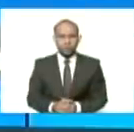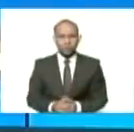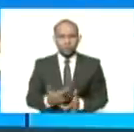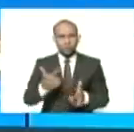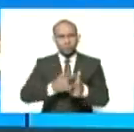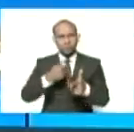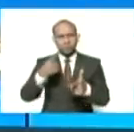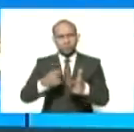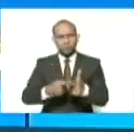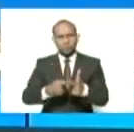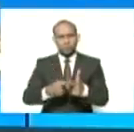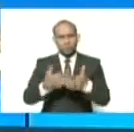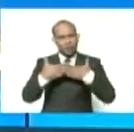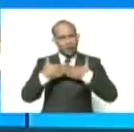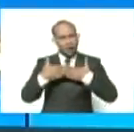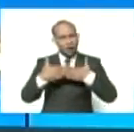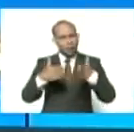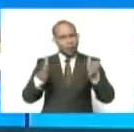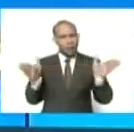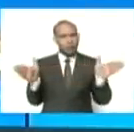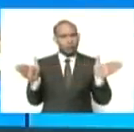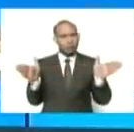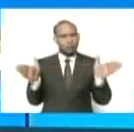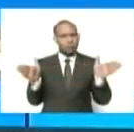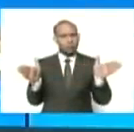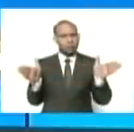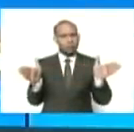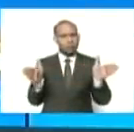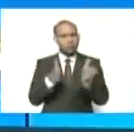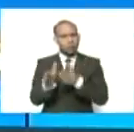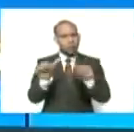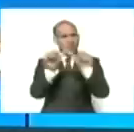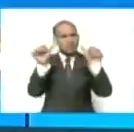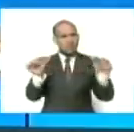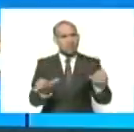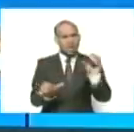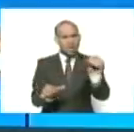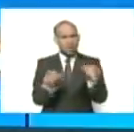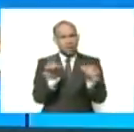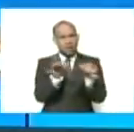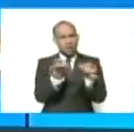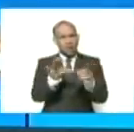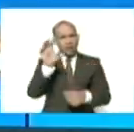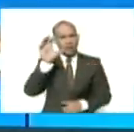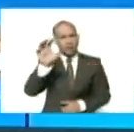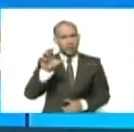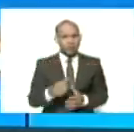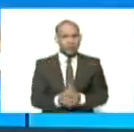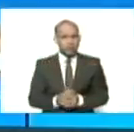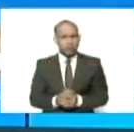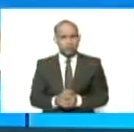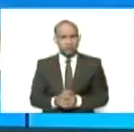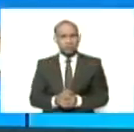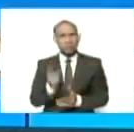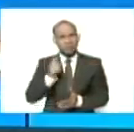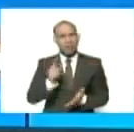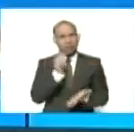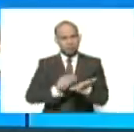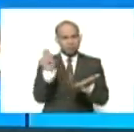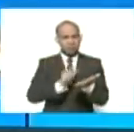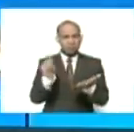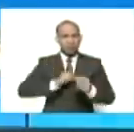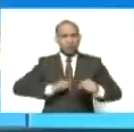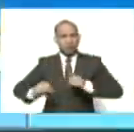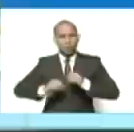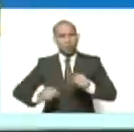Entonces, abrir las compuertas a través del sistema patria, del carnet de la patria, y que se inscriban en el